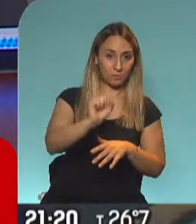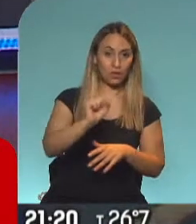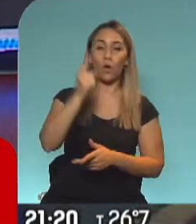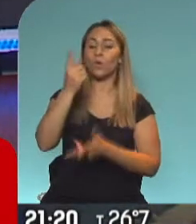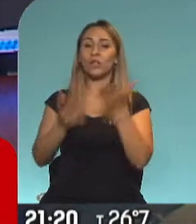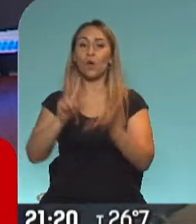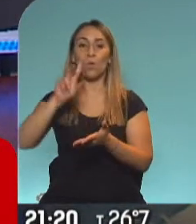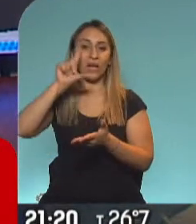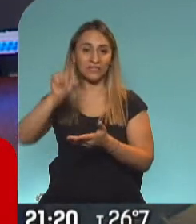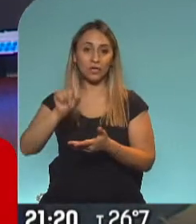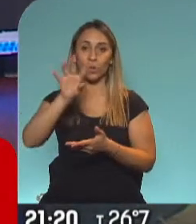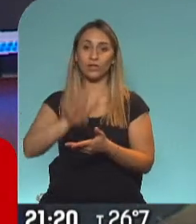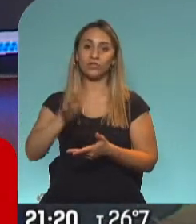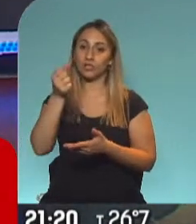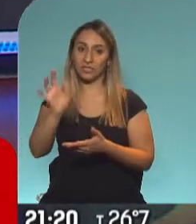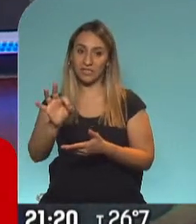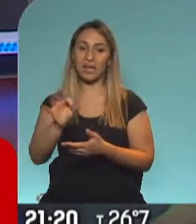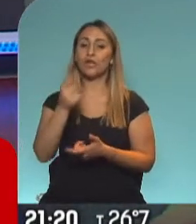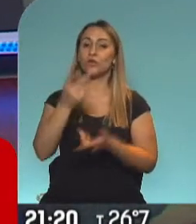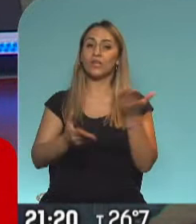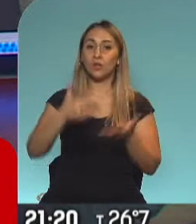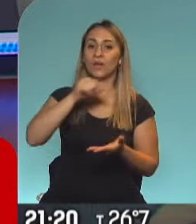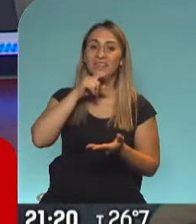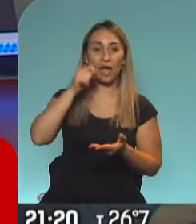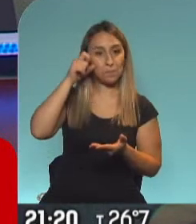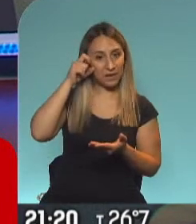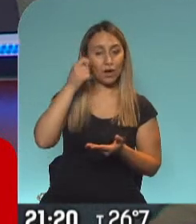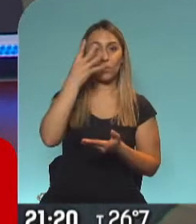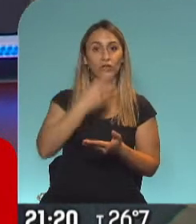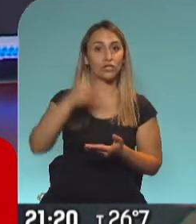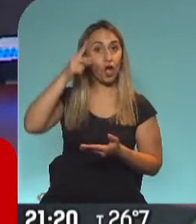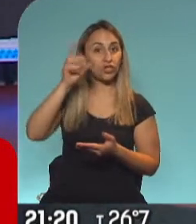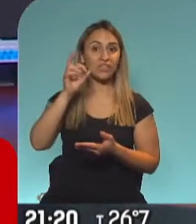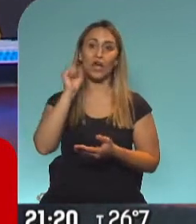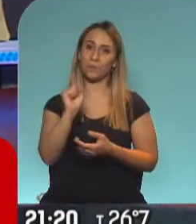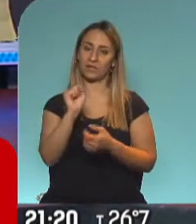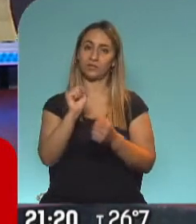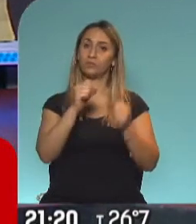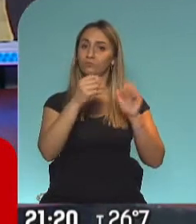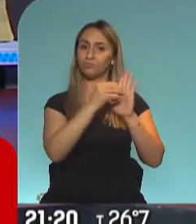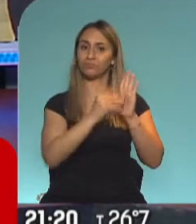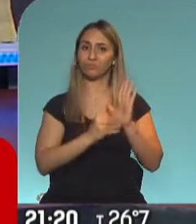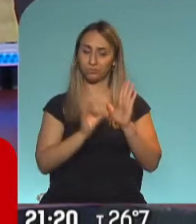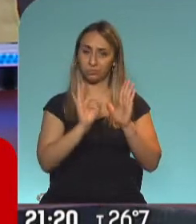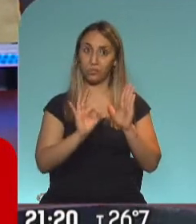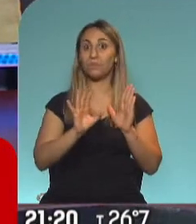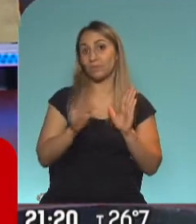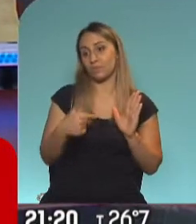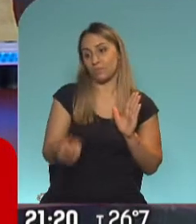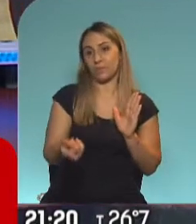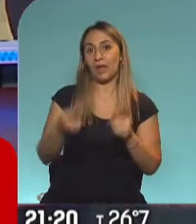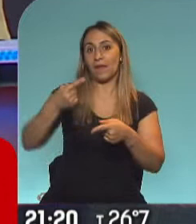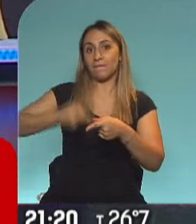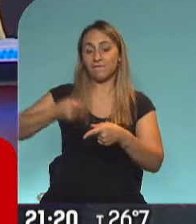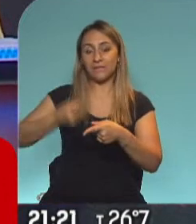a 460 y el kilo de matambre a 480 para poder disfrutar de estas fiestas.